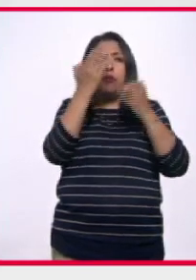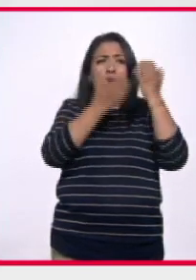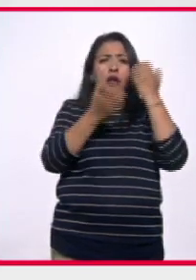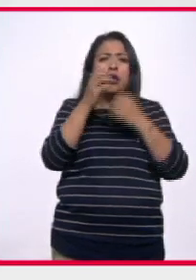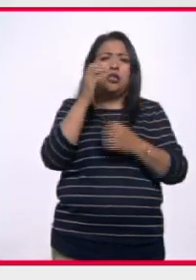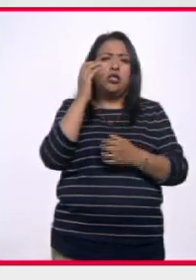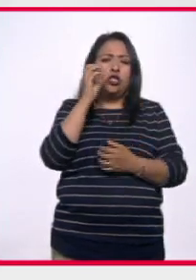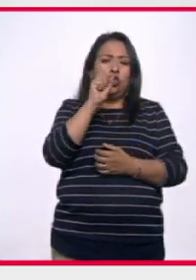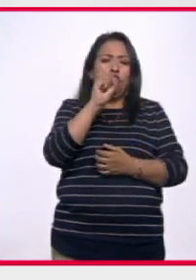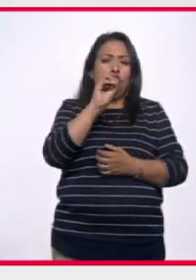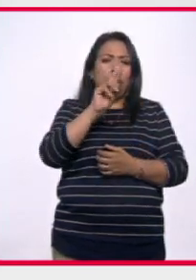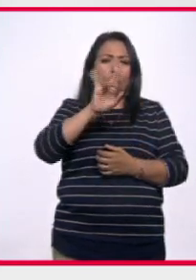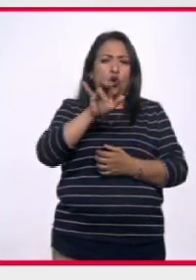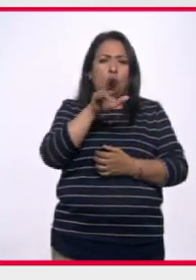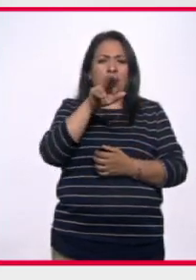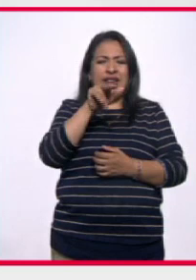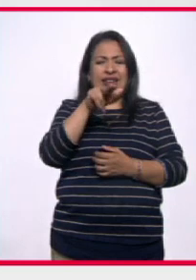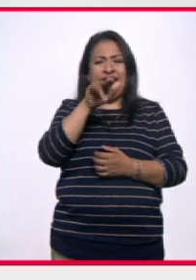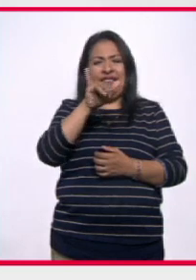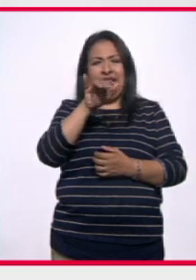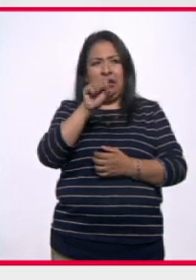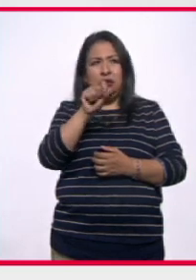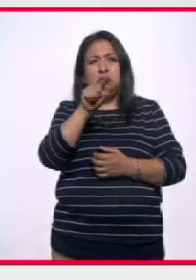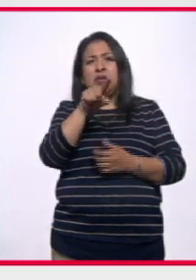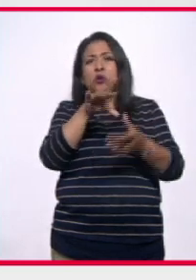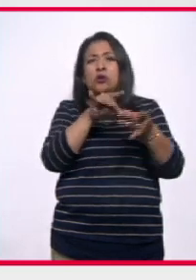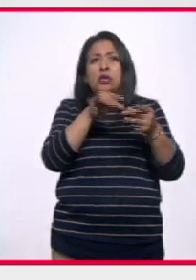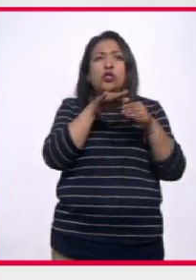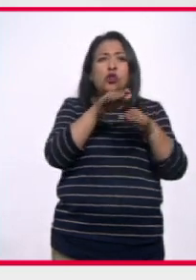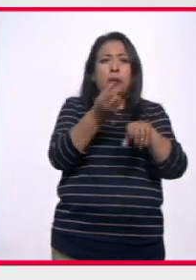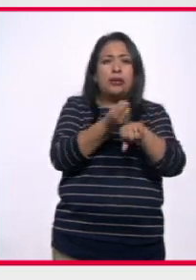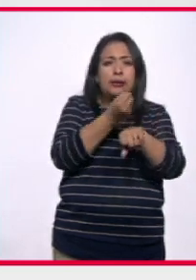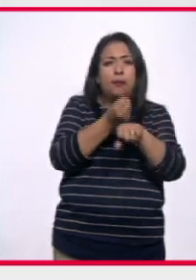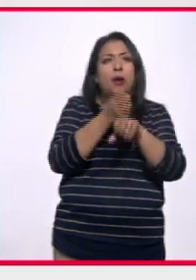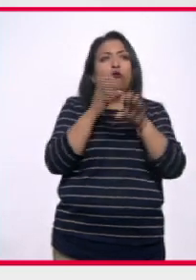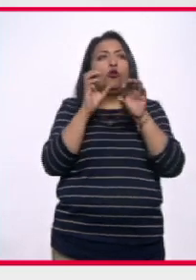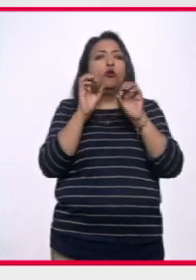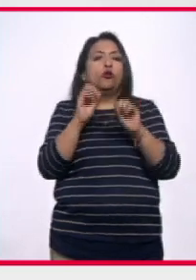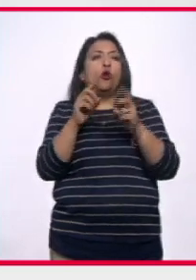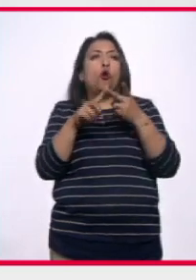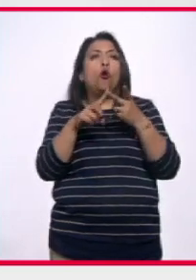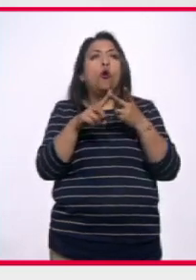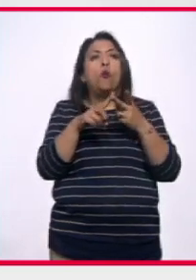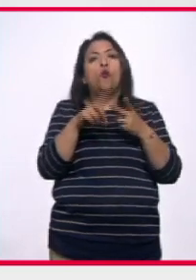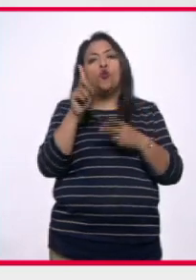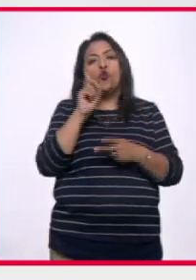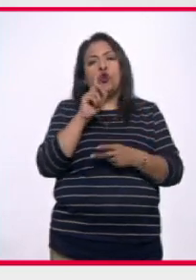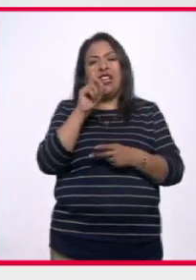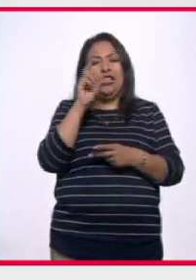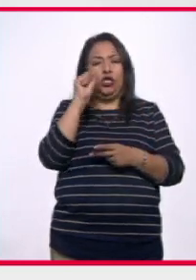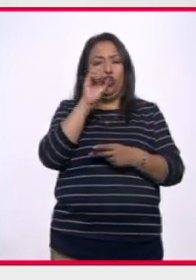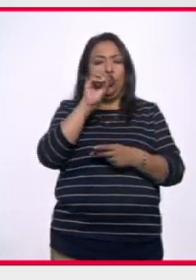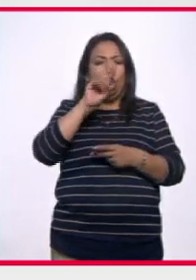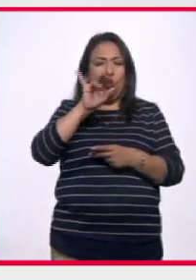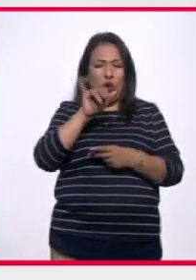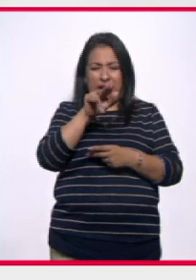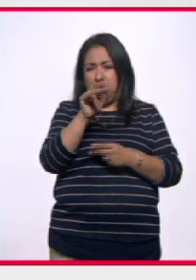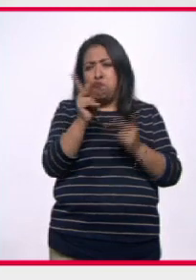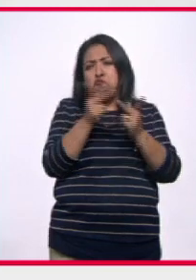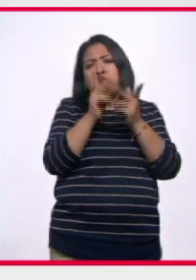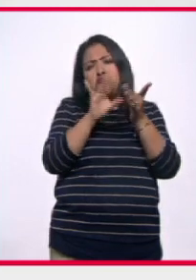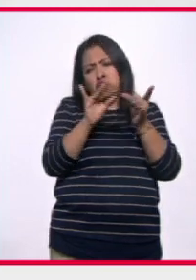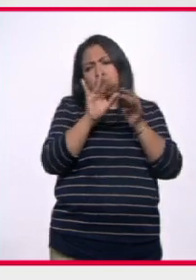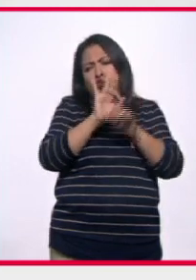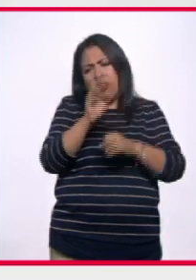obra de sor juana inés de la cruz tú hablas lo mismo de zapatos que de la llamada décima musa tú crees que hay algún